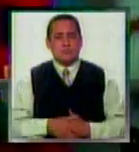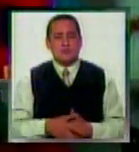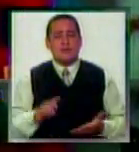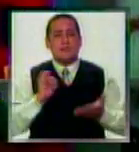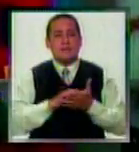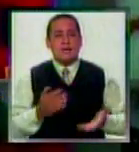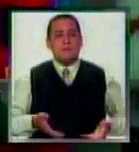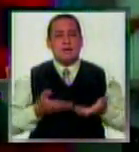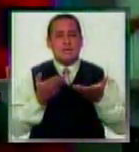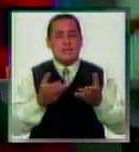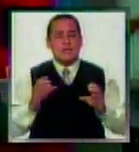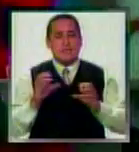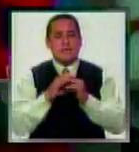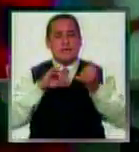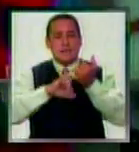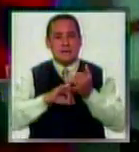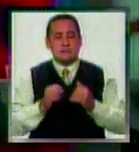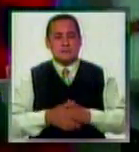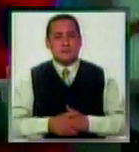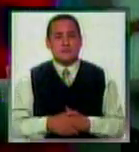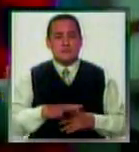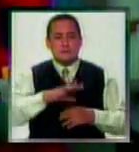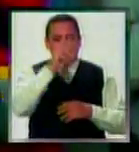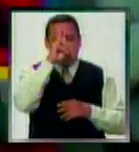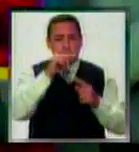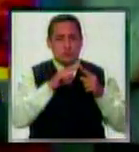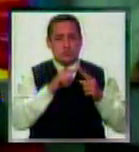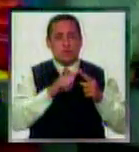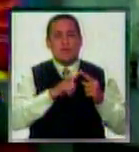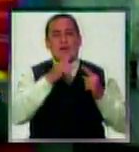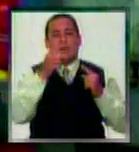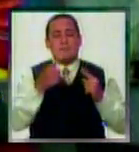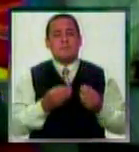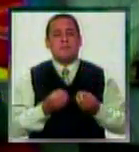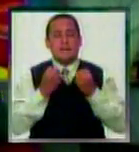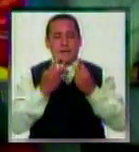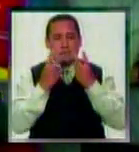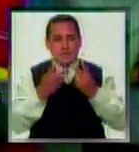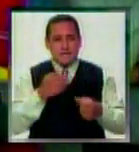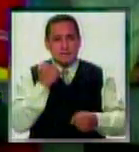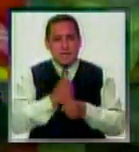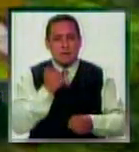que va a llevar el gas del Cusco para